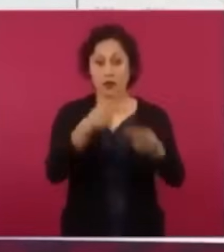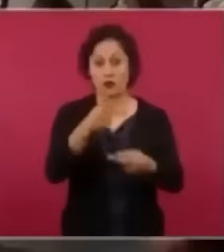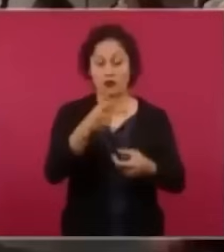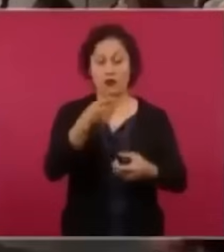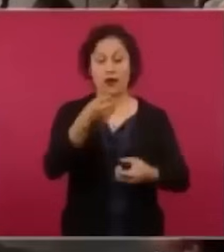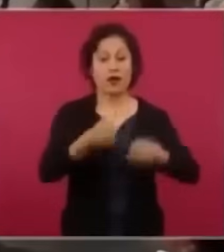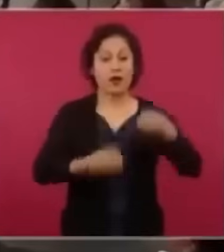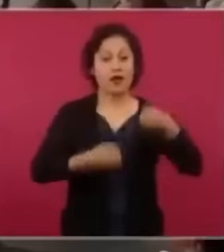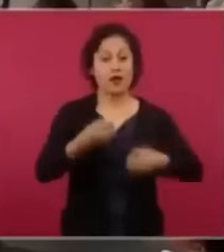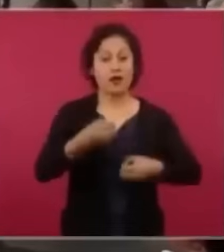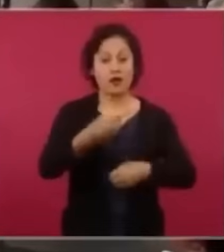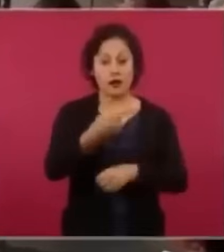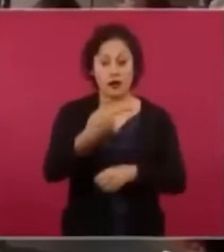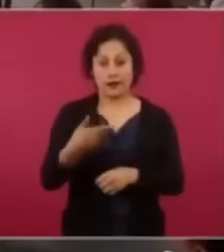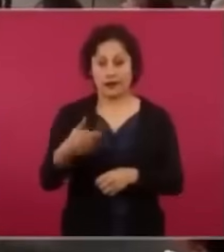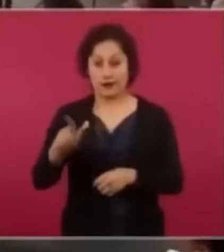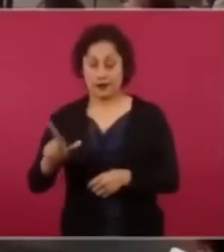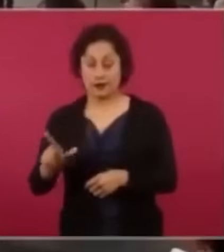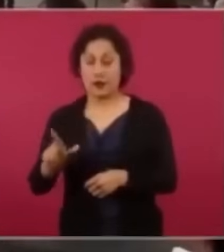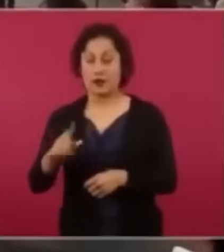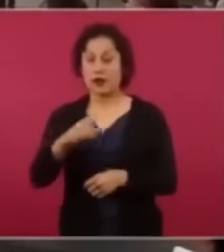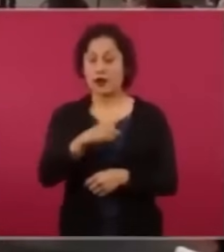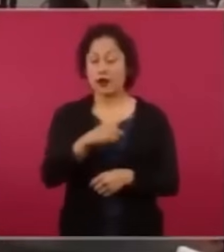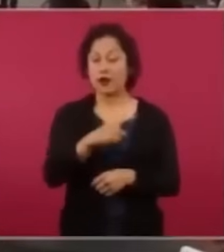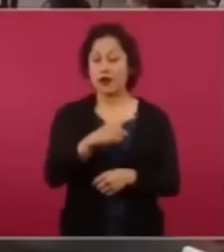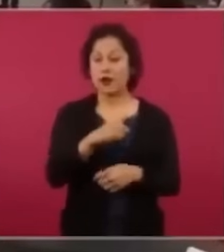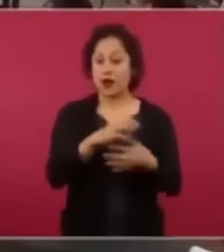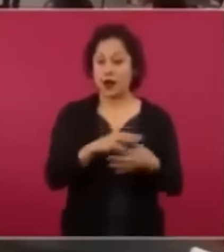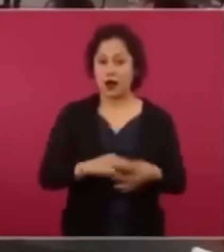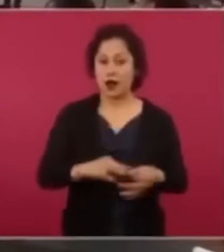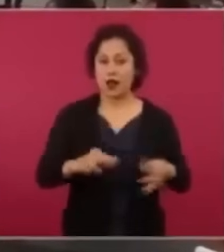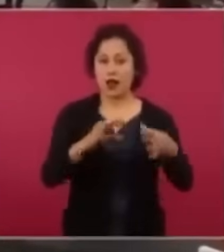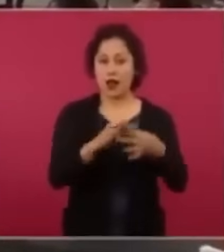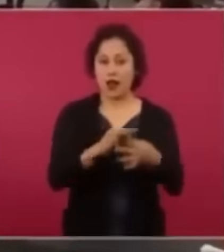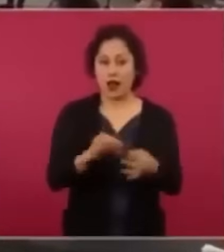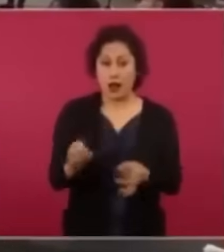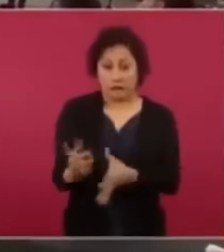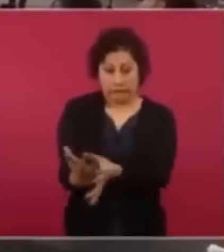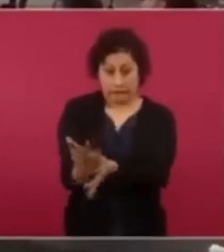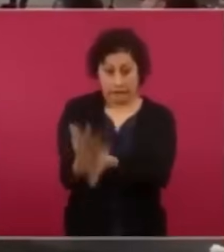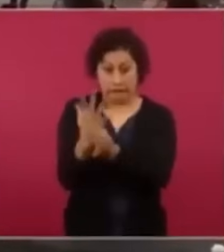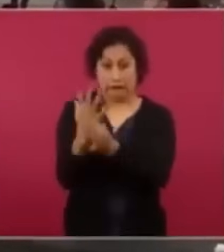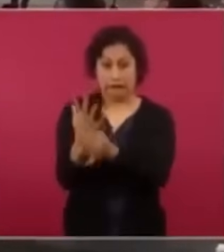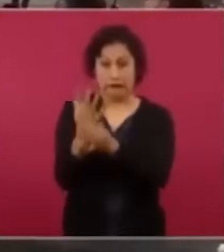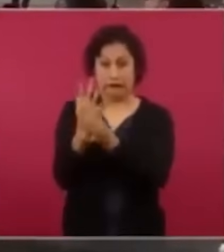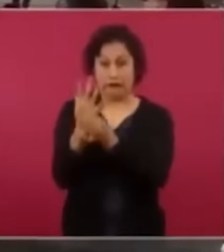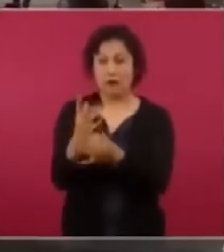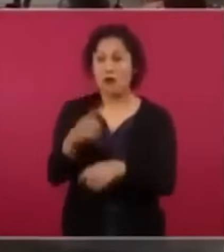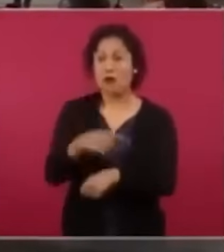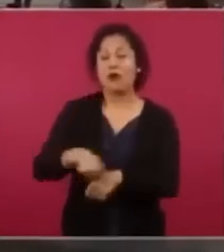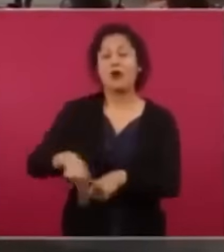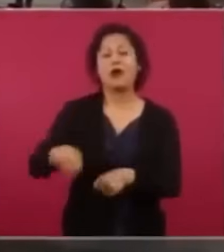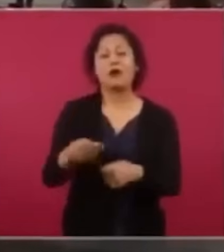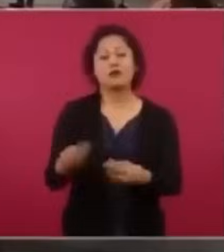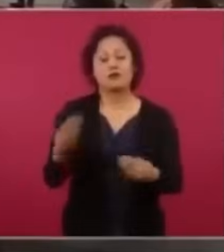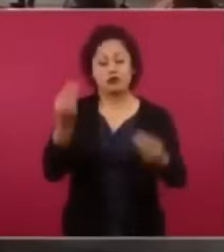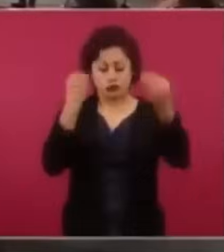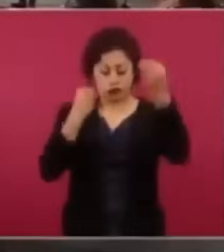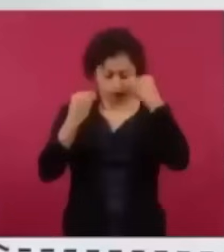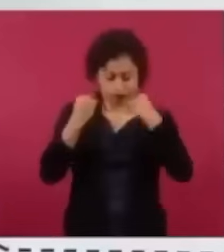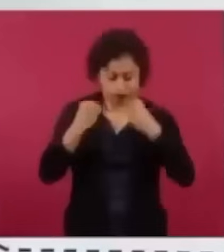dijo que se vestían ellos de policía.